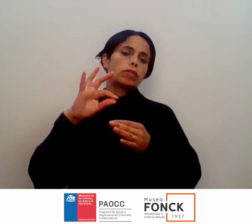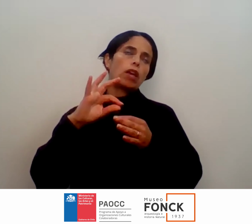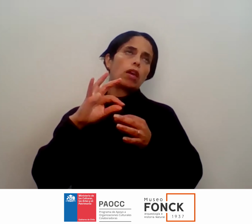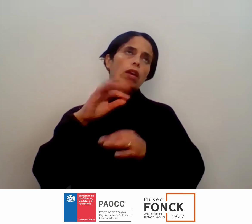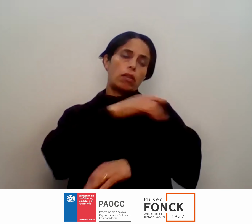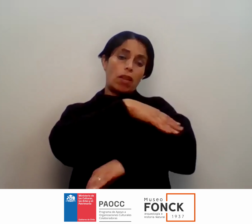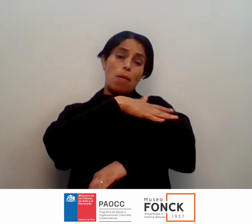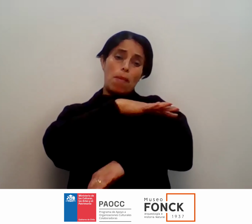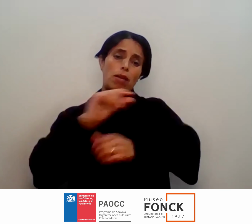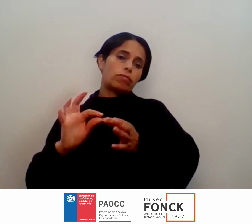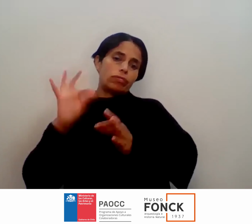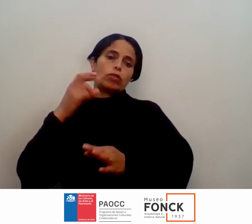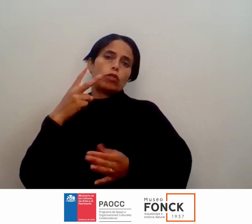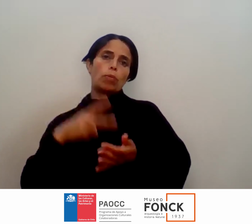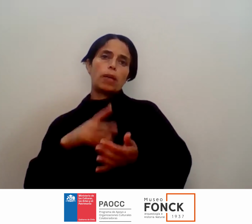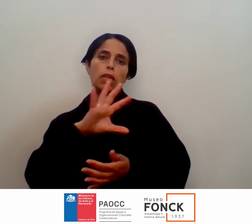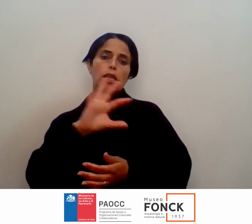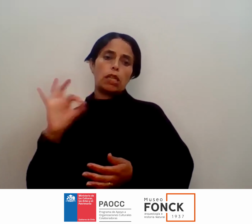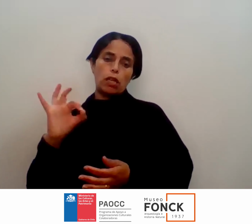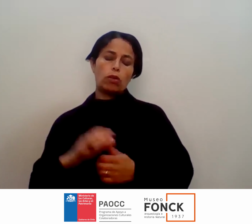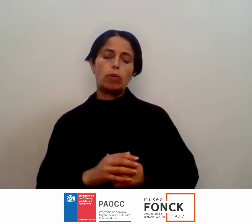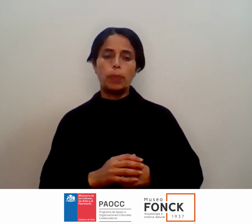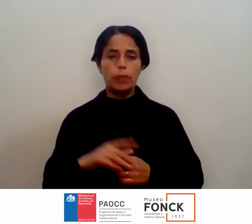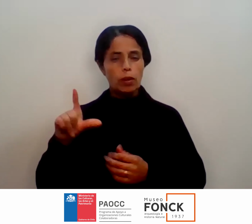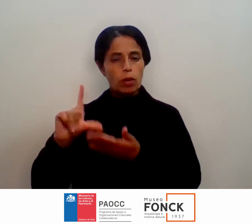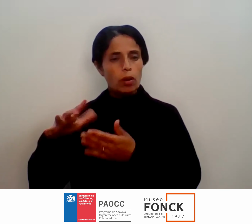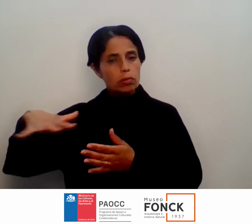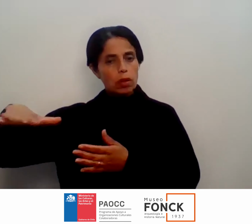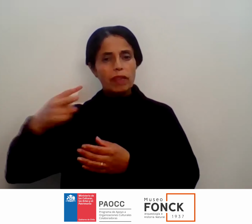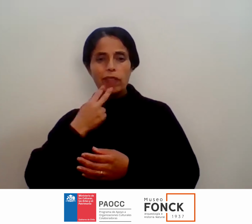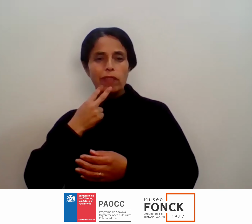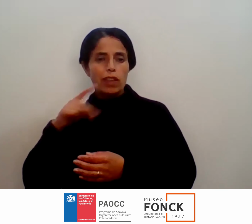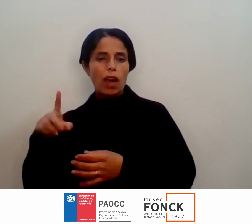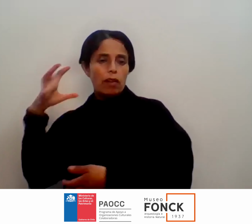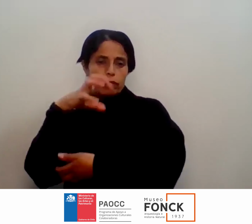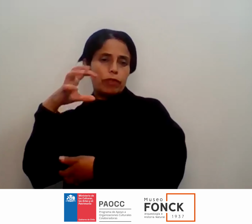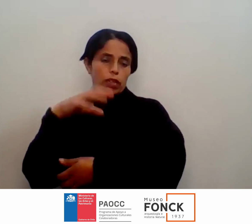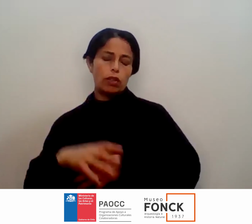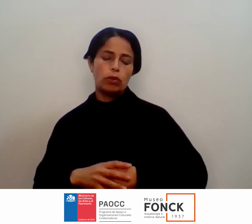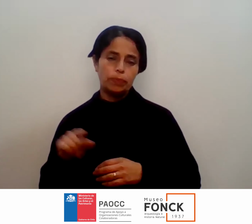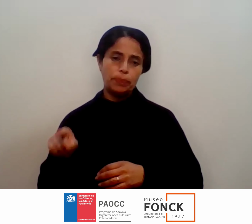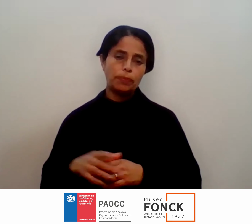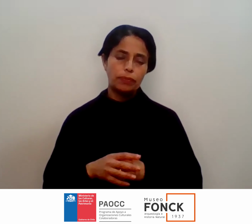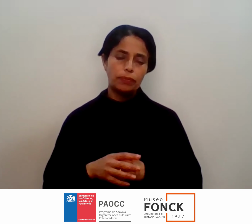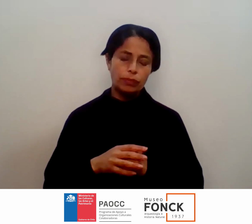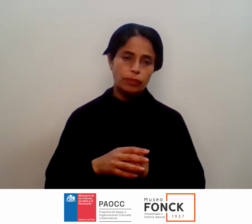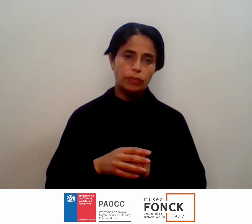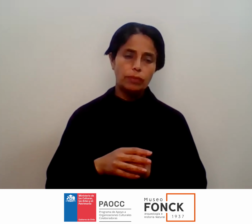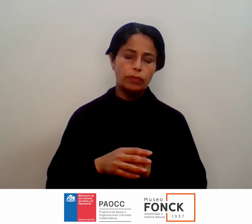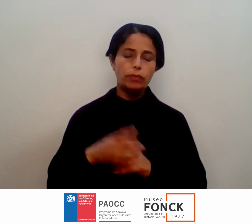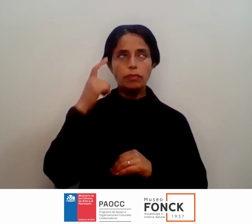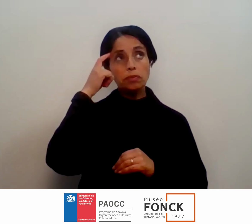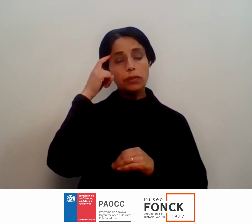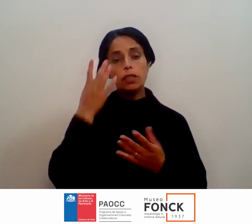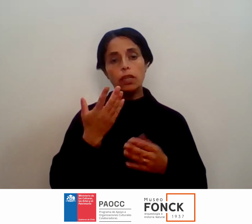nicho bastante específico. Pero yo creo que, considerando que